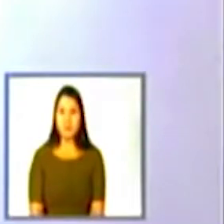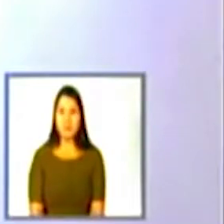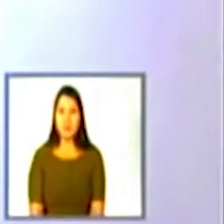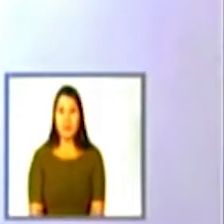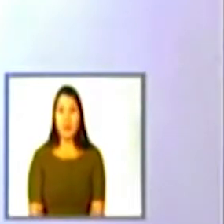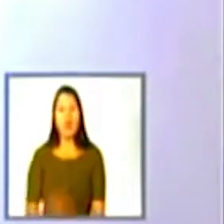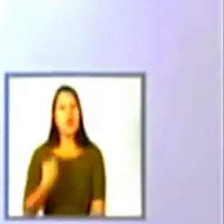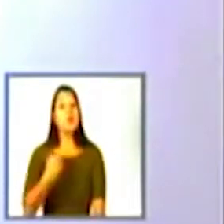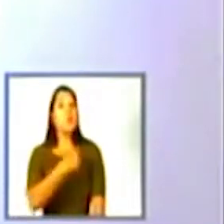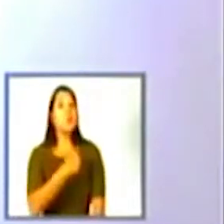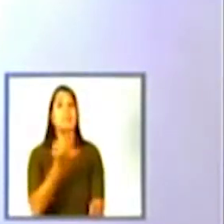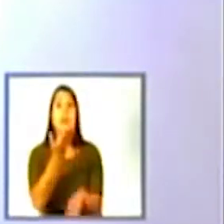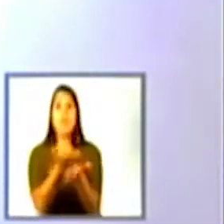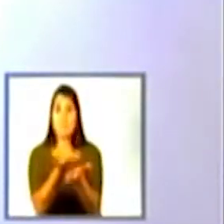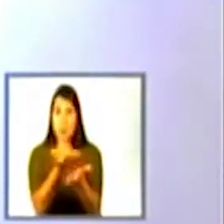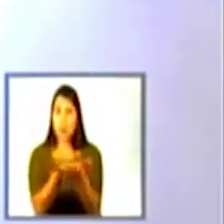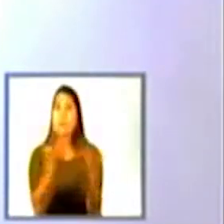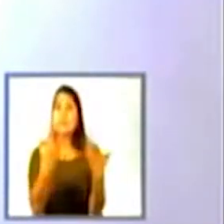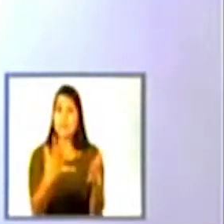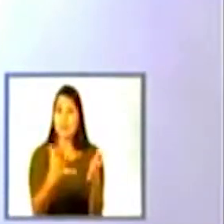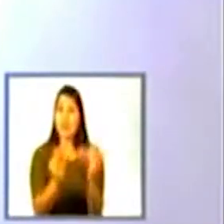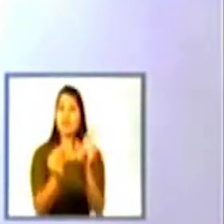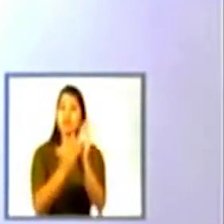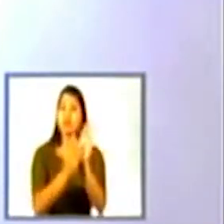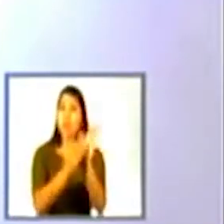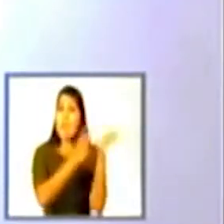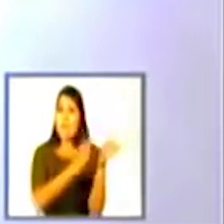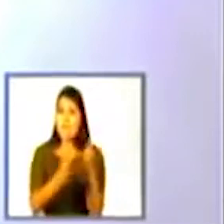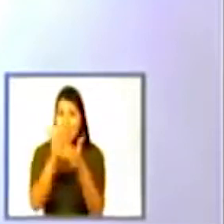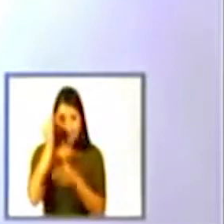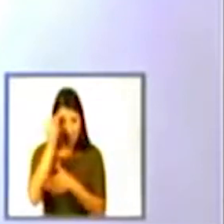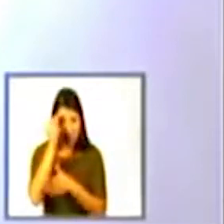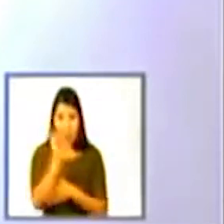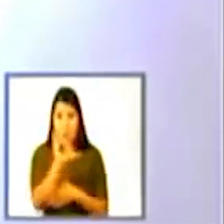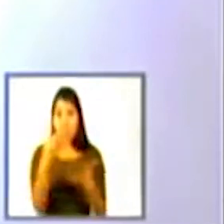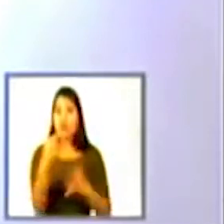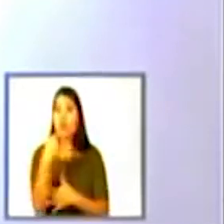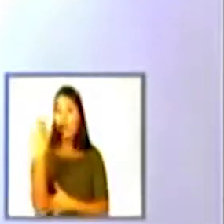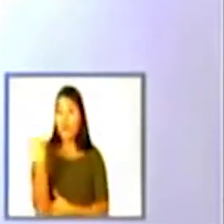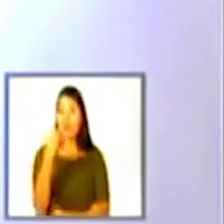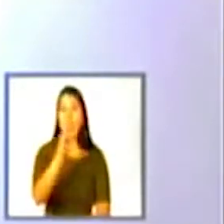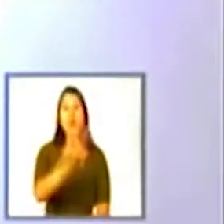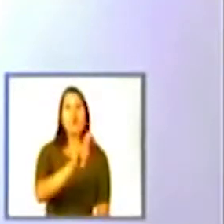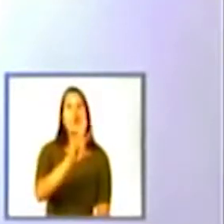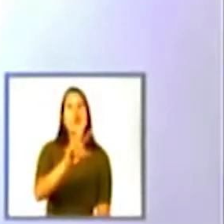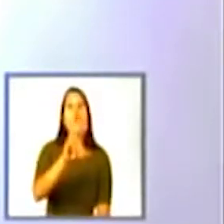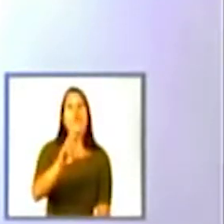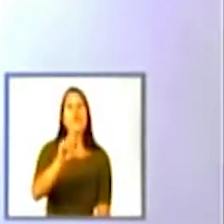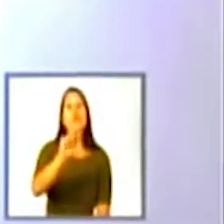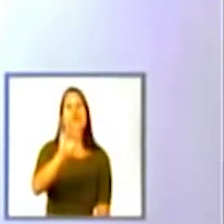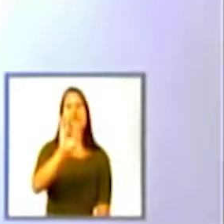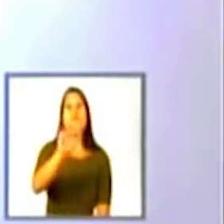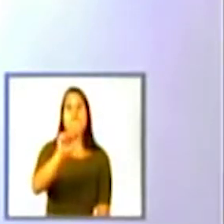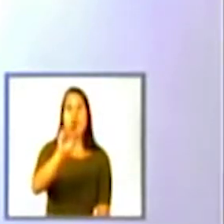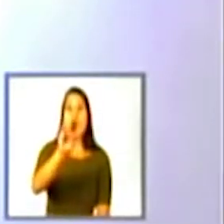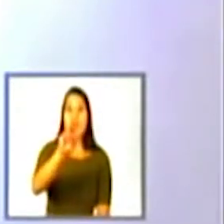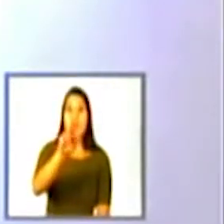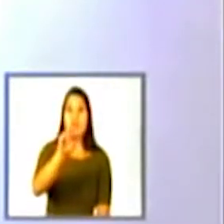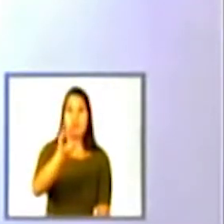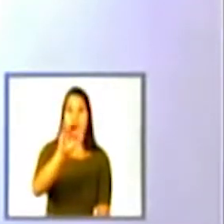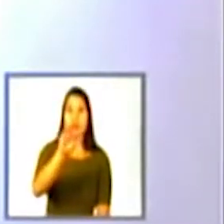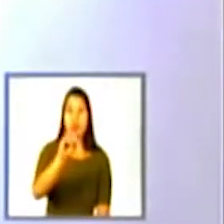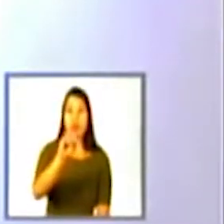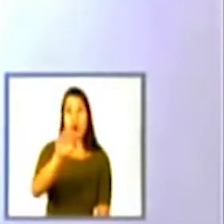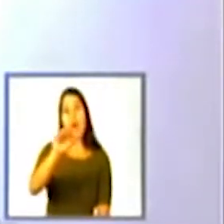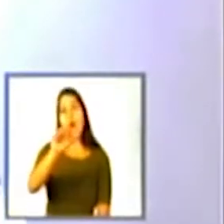Nuestras propuestas están planteadas en el plan de gobierno que, como les mencioné, ustedes pueden encontrar en www.fabricioalvarado.com. Acá tenemos un